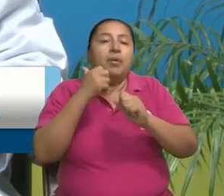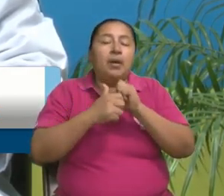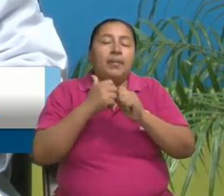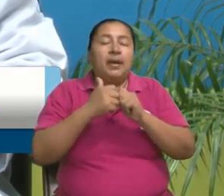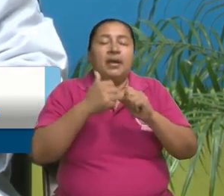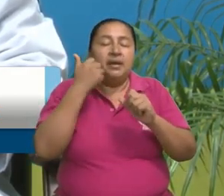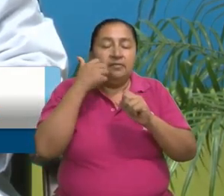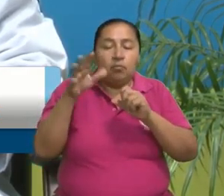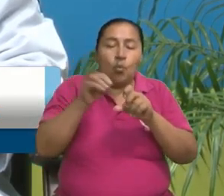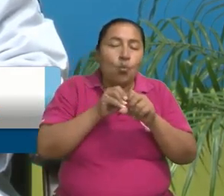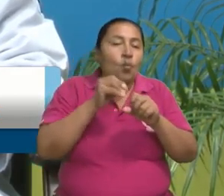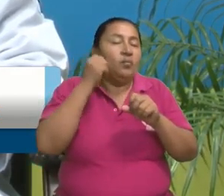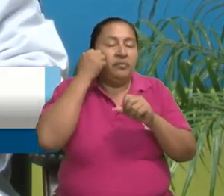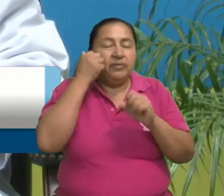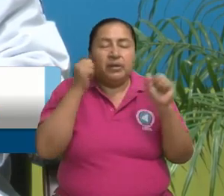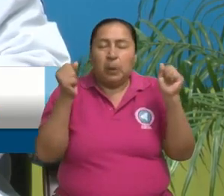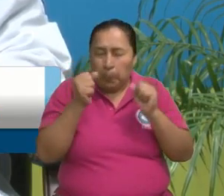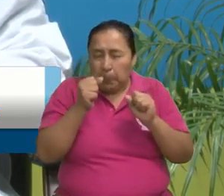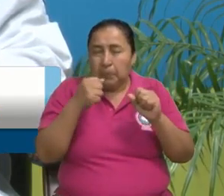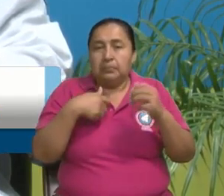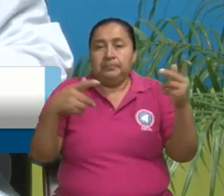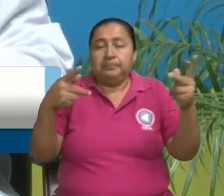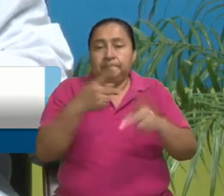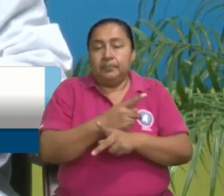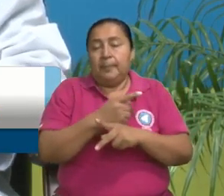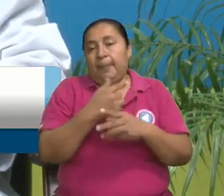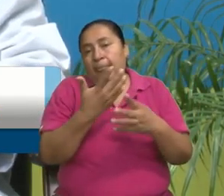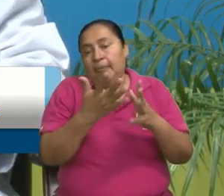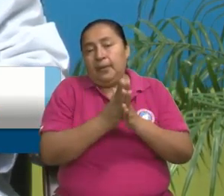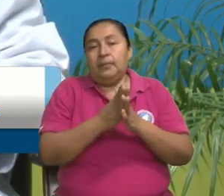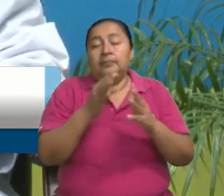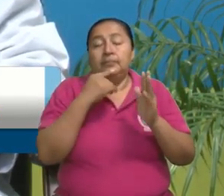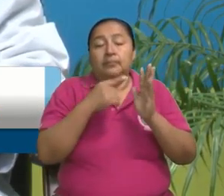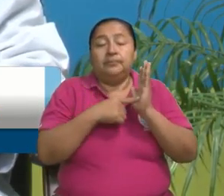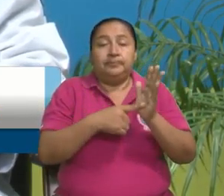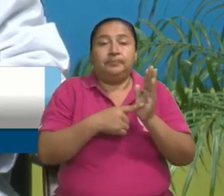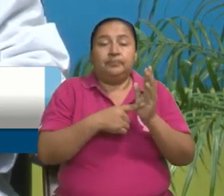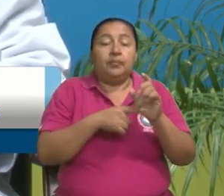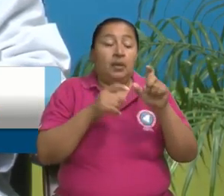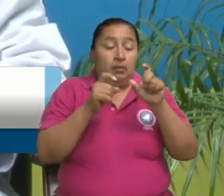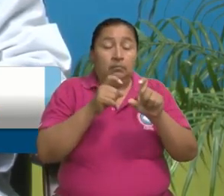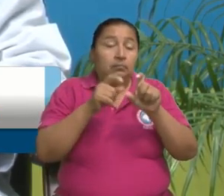por lo que es sé que la infección